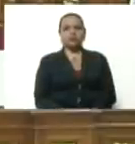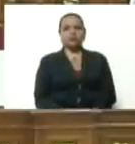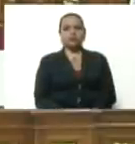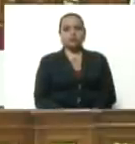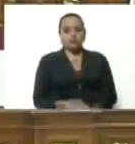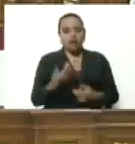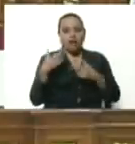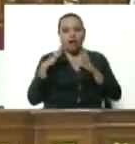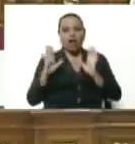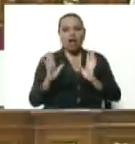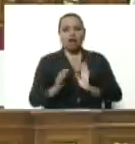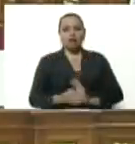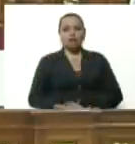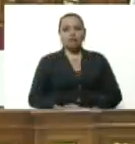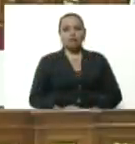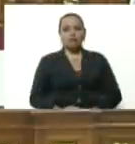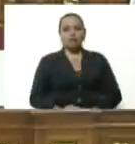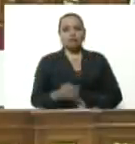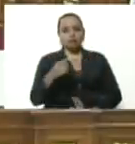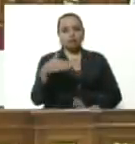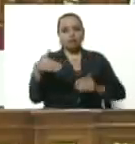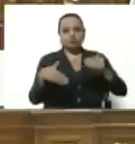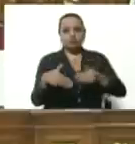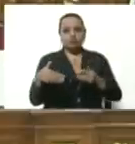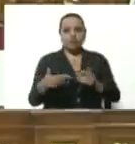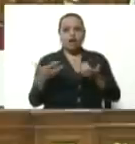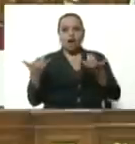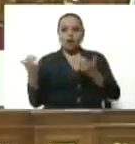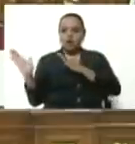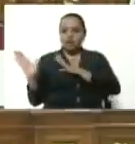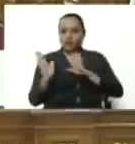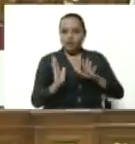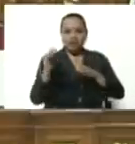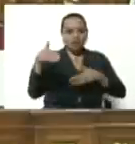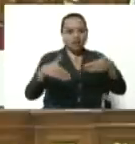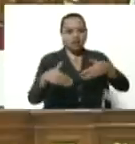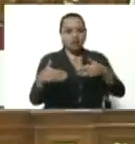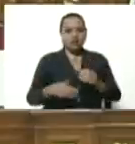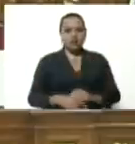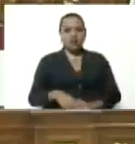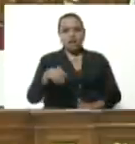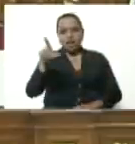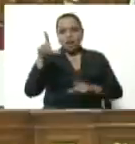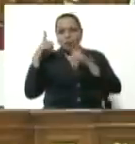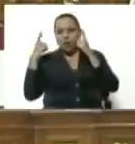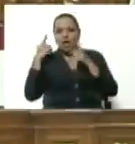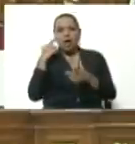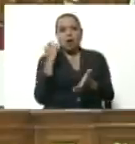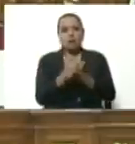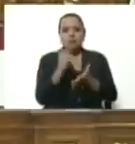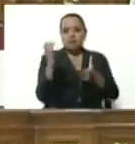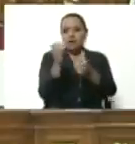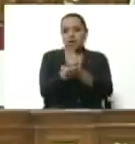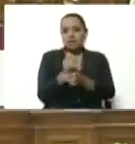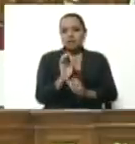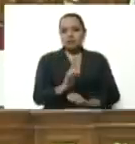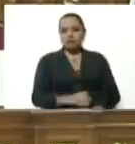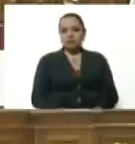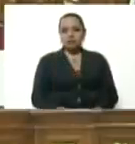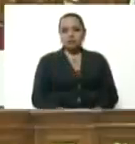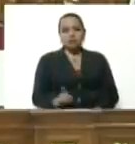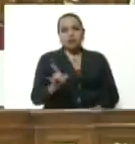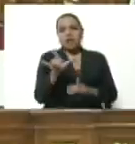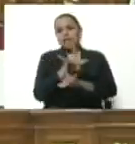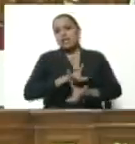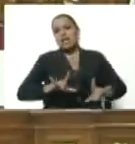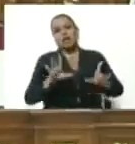Claro, esa legitimidad, pues venga, que vengan a medirse ahora, que vaya a medirse allá en La Guaira para ver si gana. No que lo quieren mucho, pues,